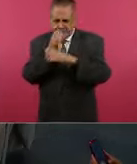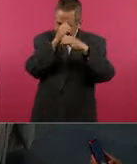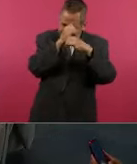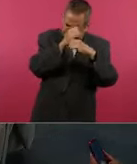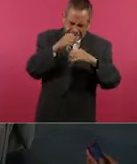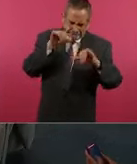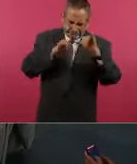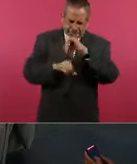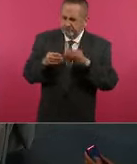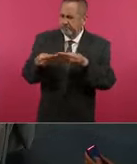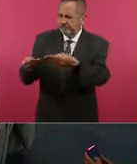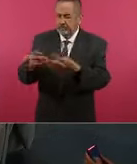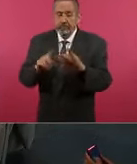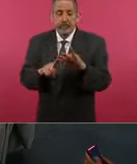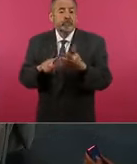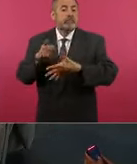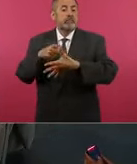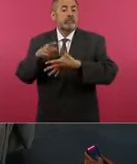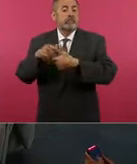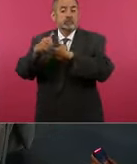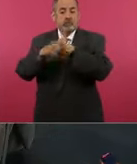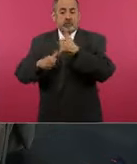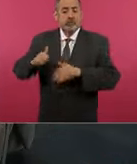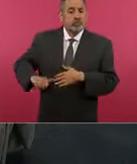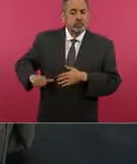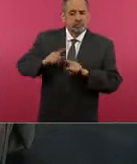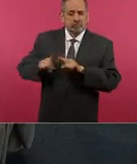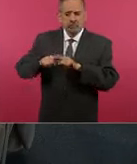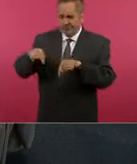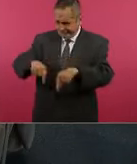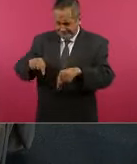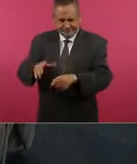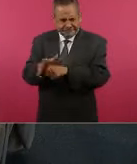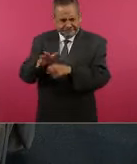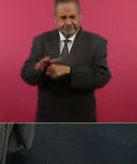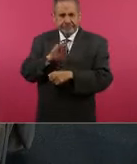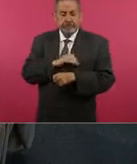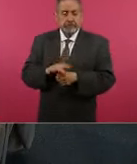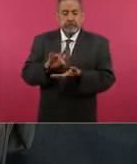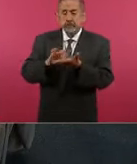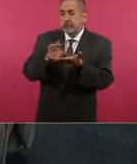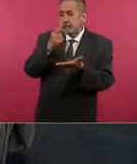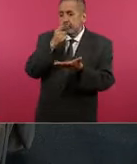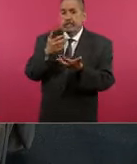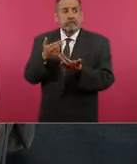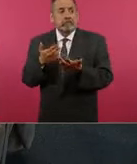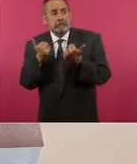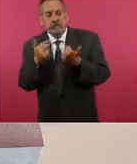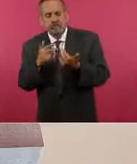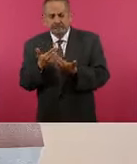quirúrgicas, que no falten los medicamentos y que todo sea gratuito.